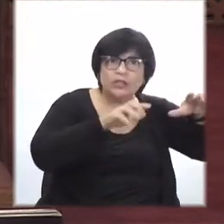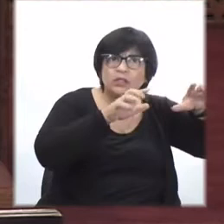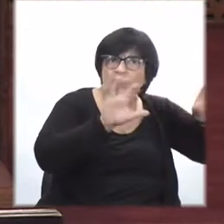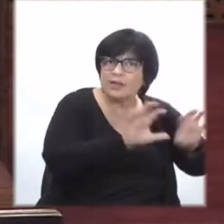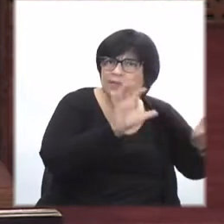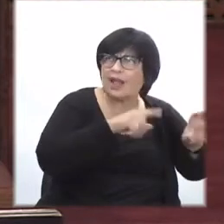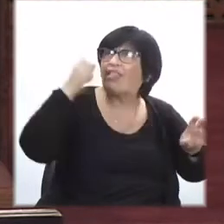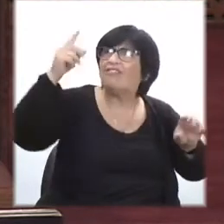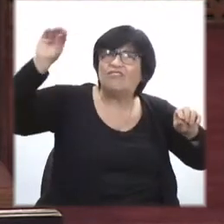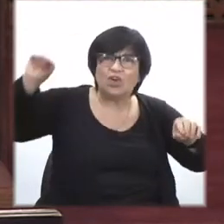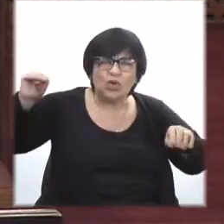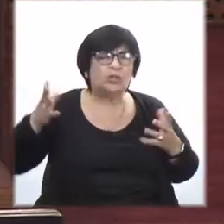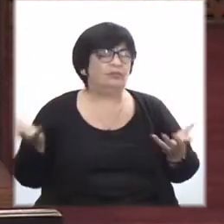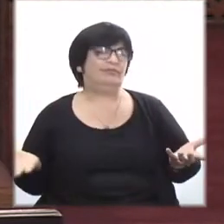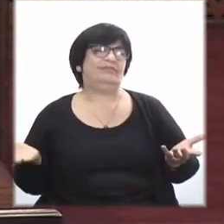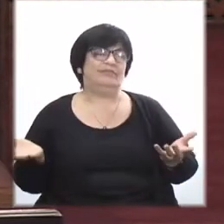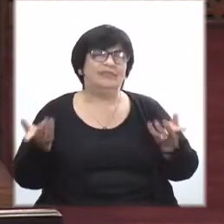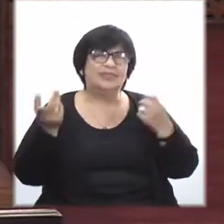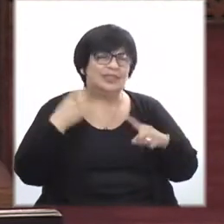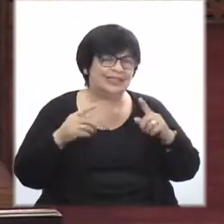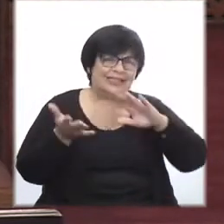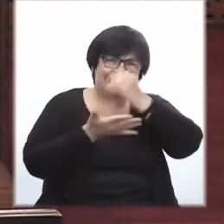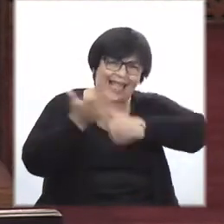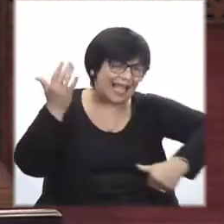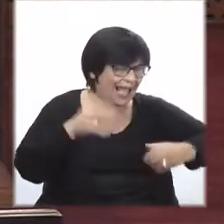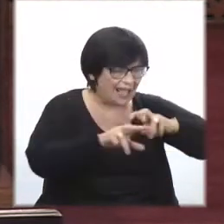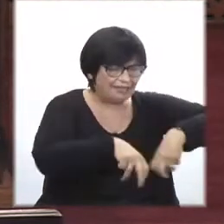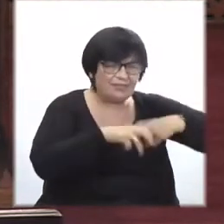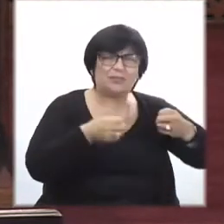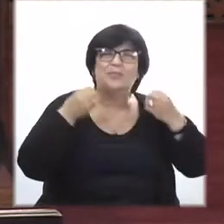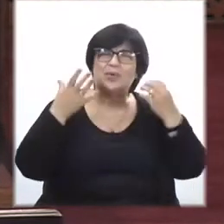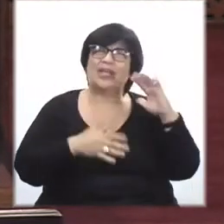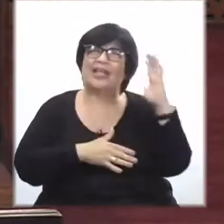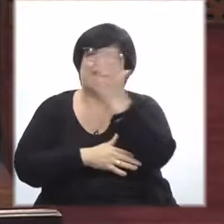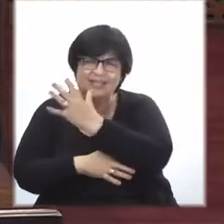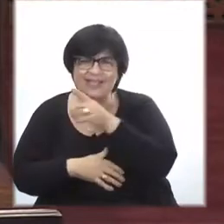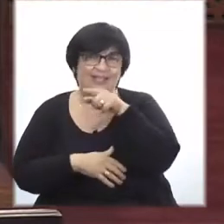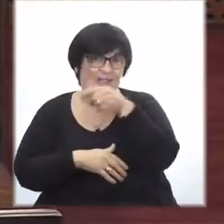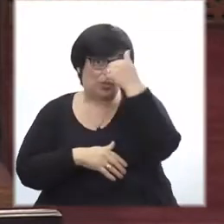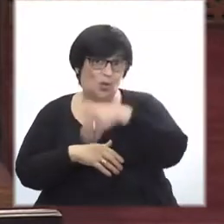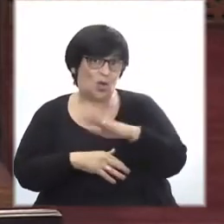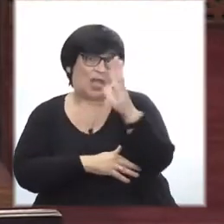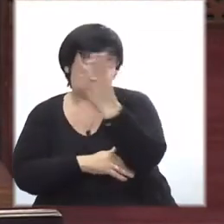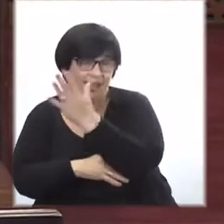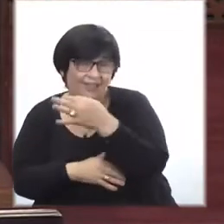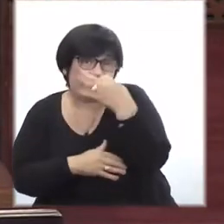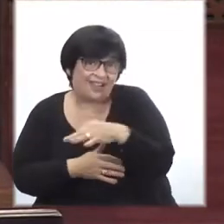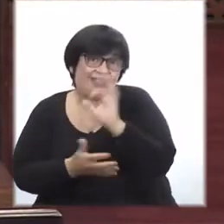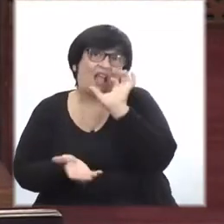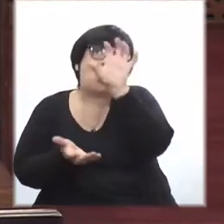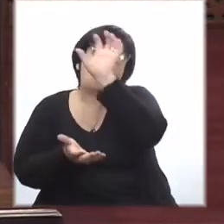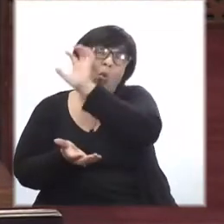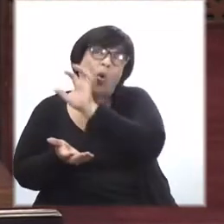la forestación. ¿Qué necesidad hay de sustituir a la agricultura por la forestación cuando esta última bien podría establecerse en las